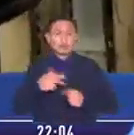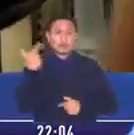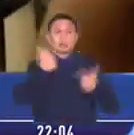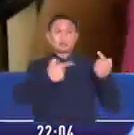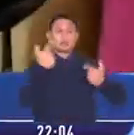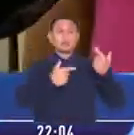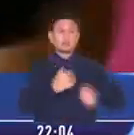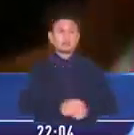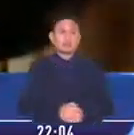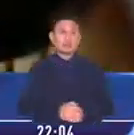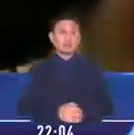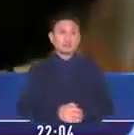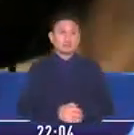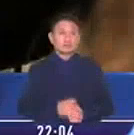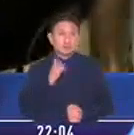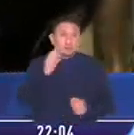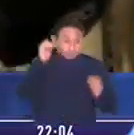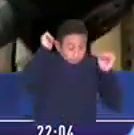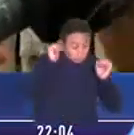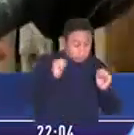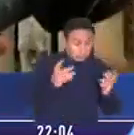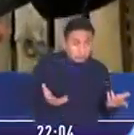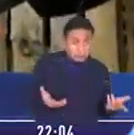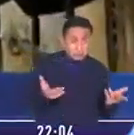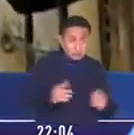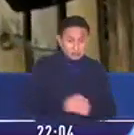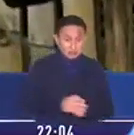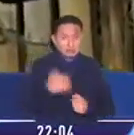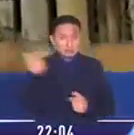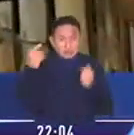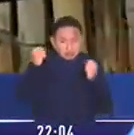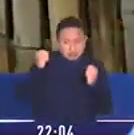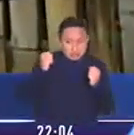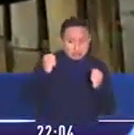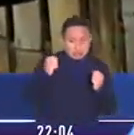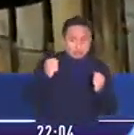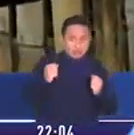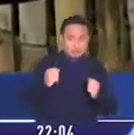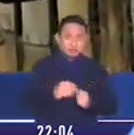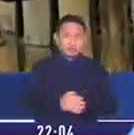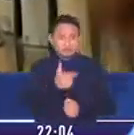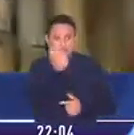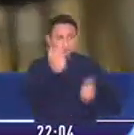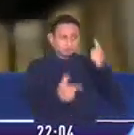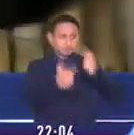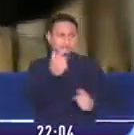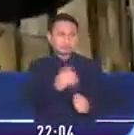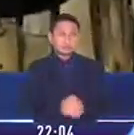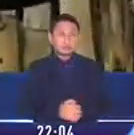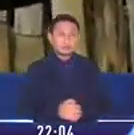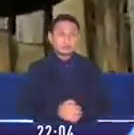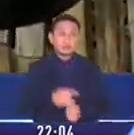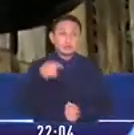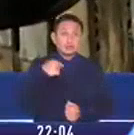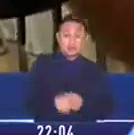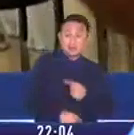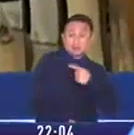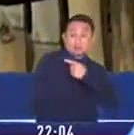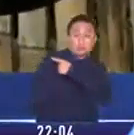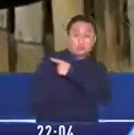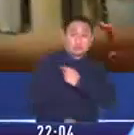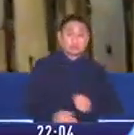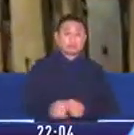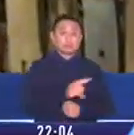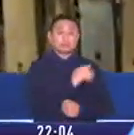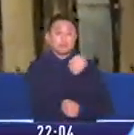Es como que usted venga conmigo, usted se va a cubrir, ¿no es cierto? Y nos comenzaron a disparar como locos al cuerpo, así. Yo me agacho, me roza a mí, le cogió al